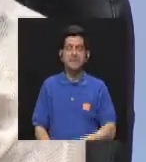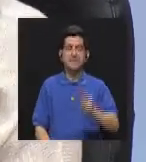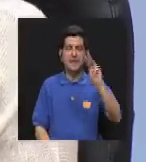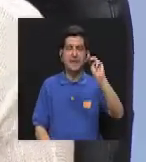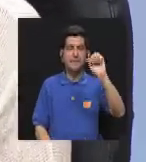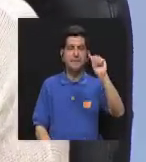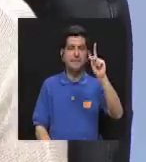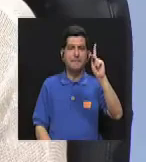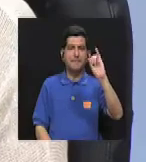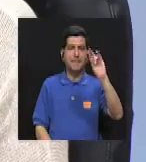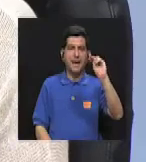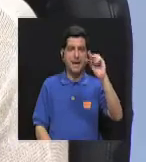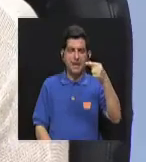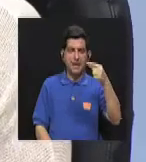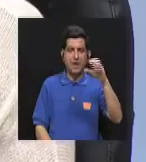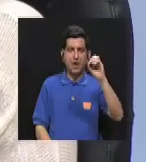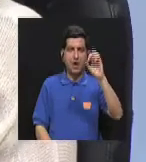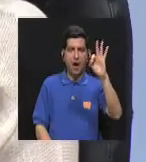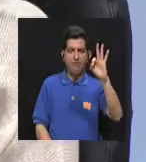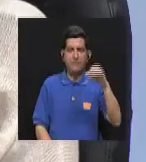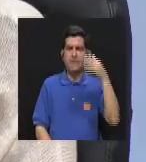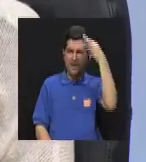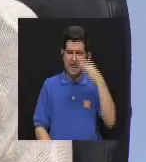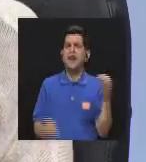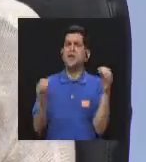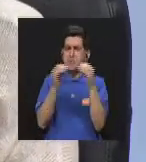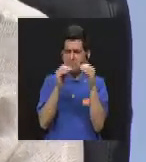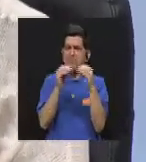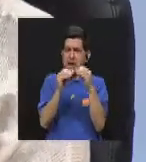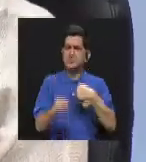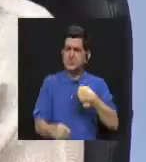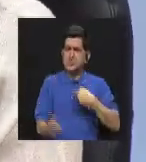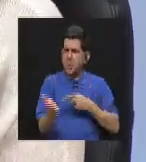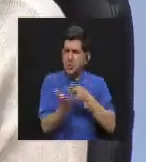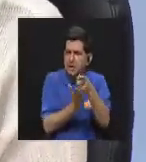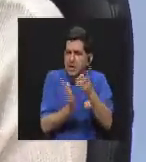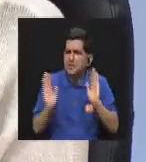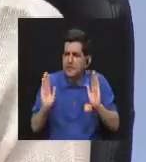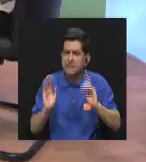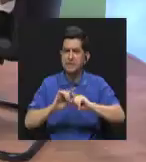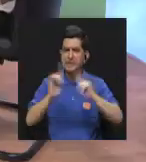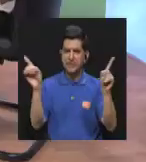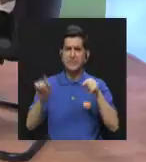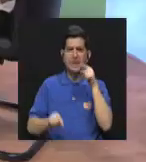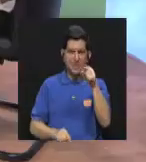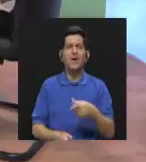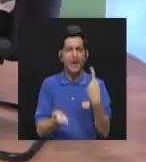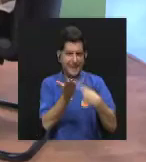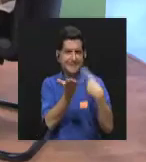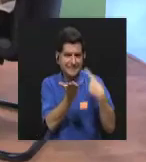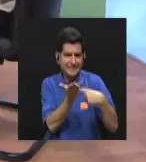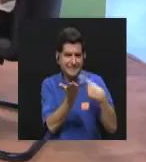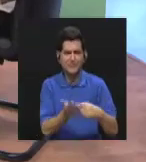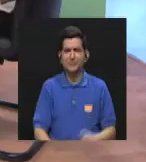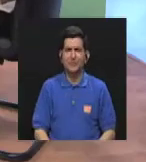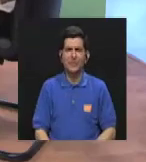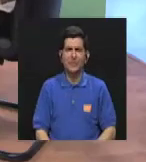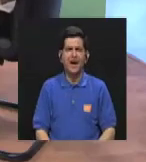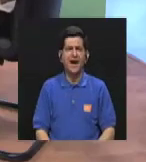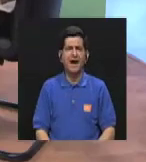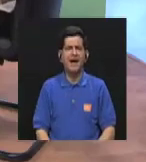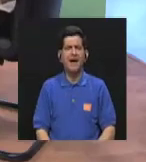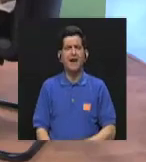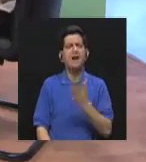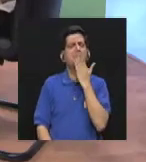of. Sinceramente, les adelanto, me parece que es más que un making of. Es. Pero bueno, precisamente ahí va la discusión. ¿Qué quieren